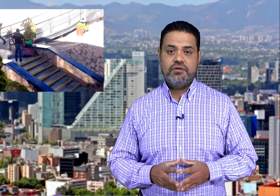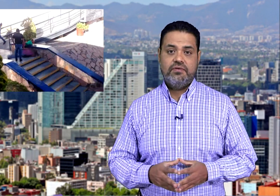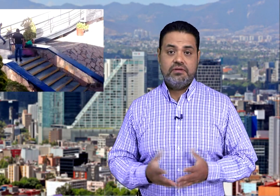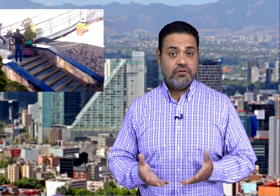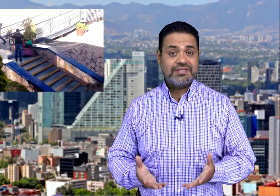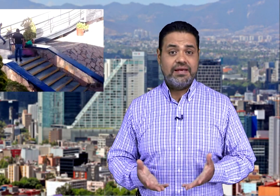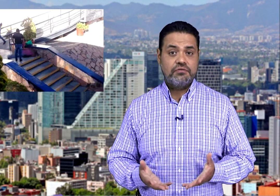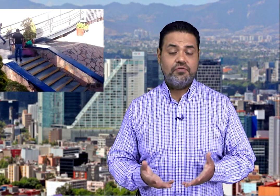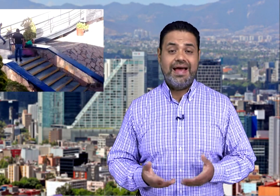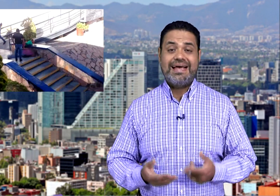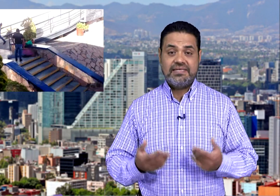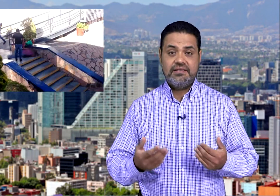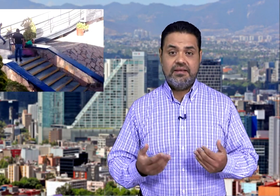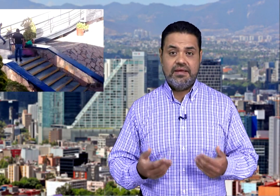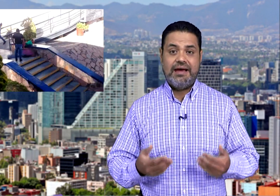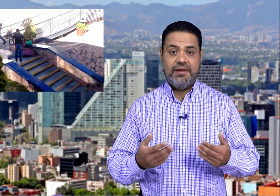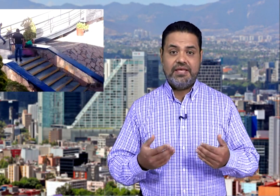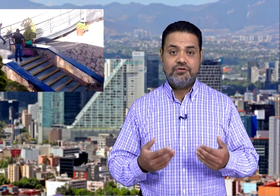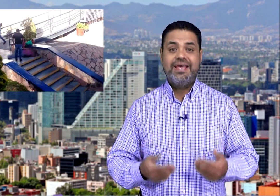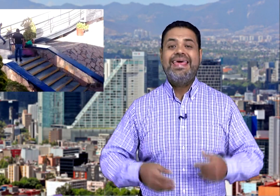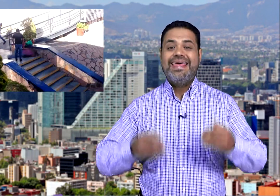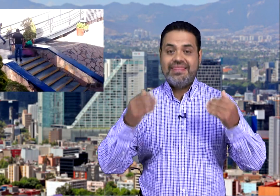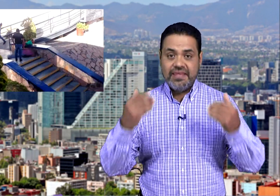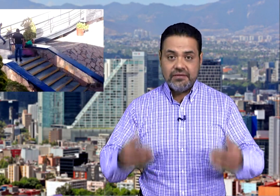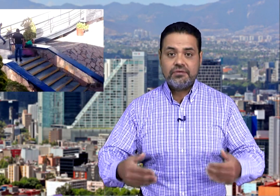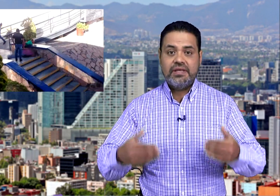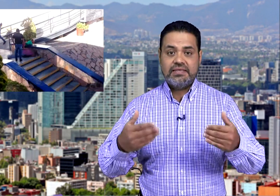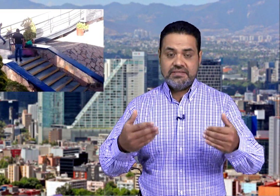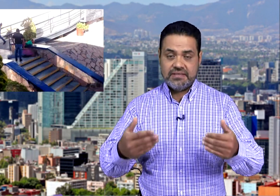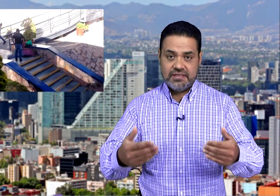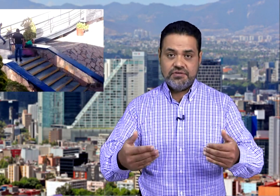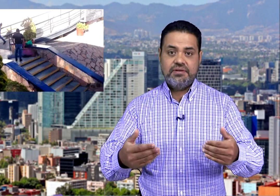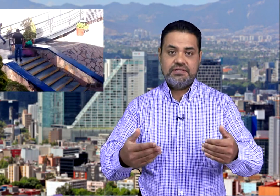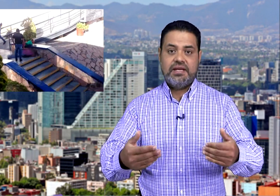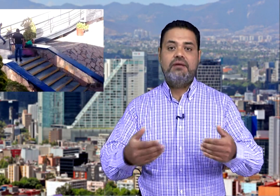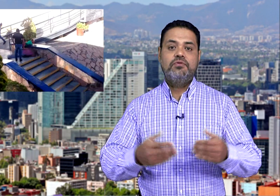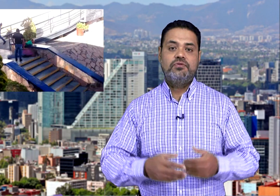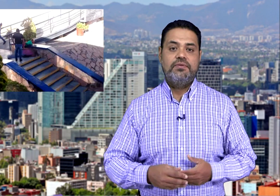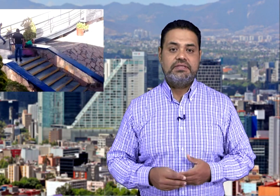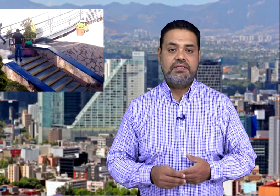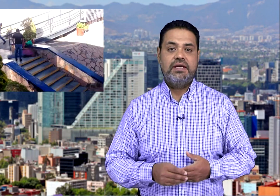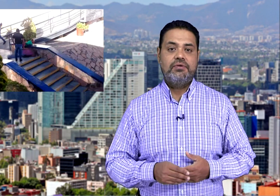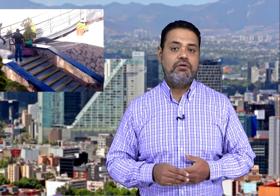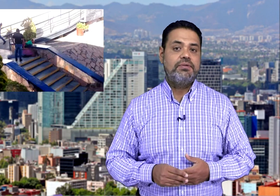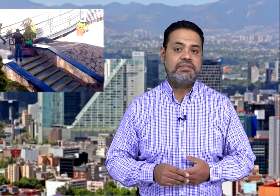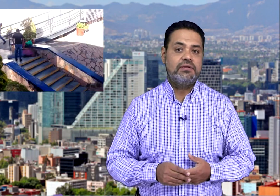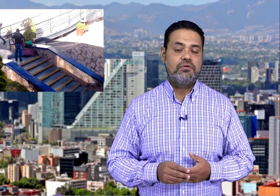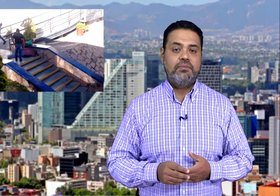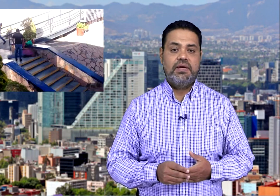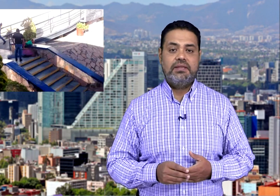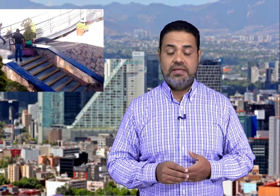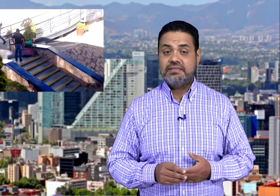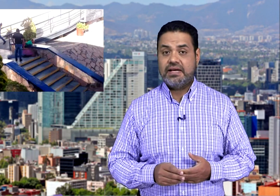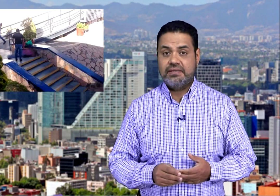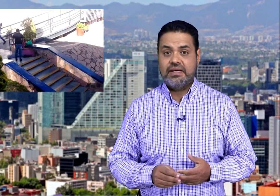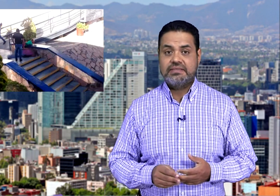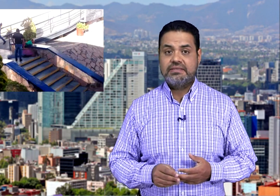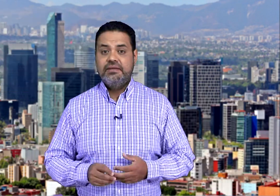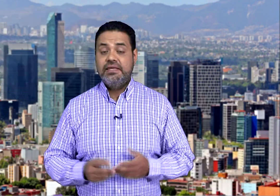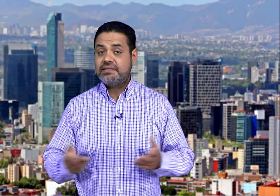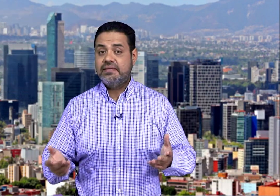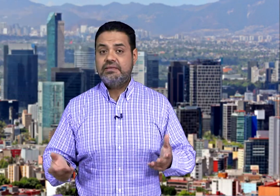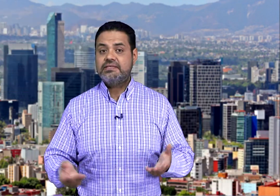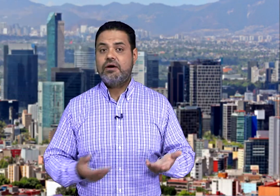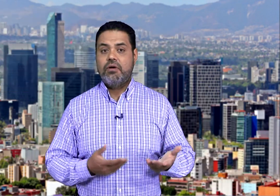de derecho de 22 años fue asesinada a balazos dentro de las instalaciones del campus universitario en la Universidad Autónoma de